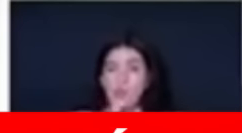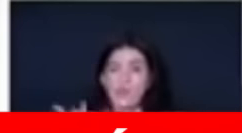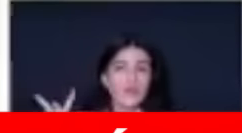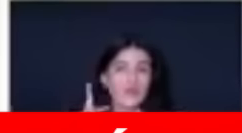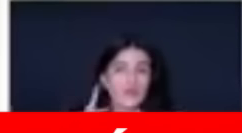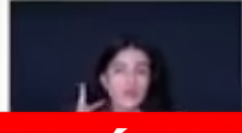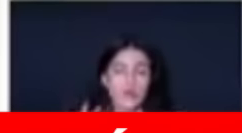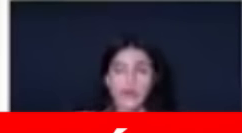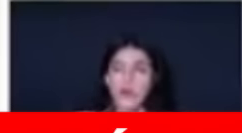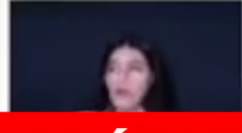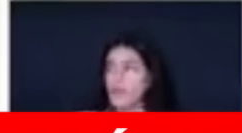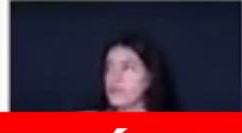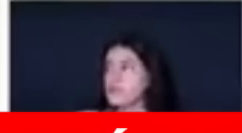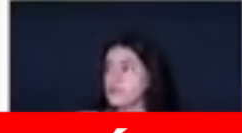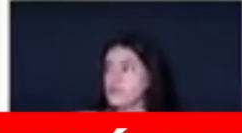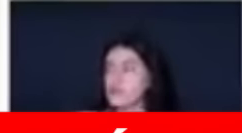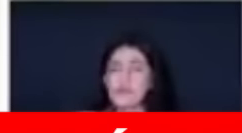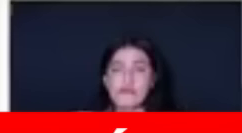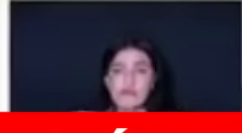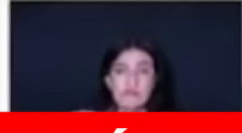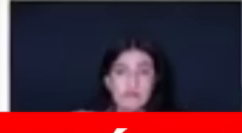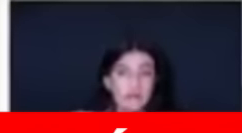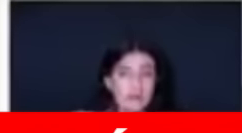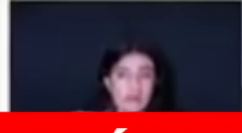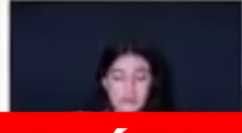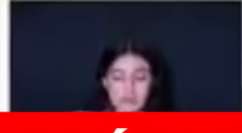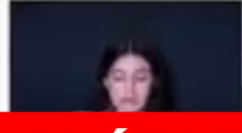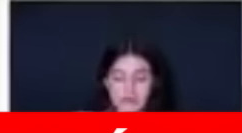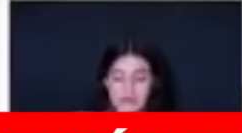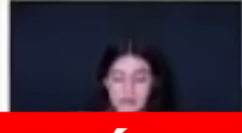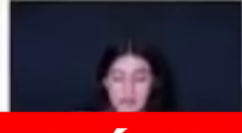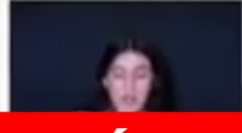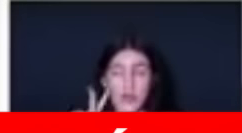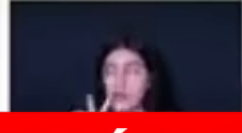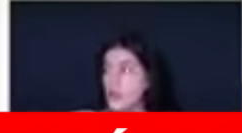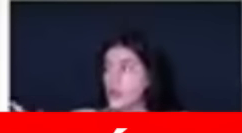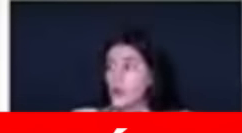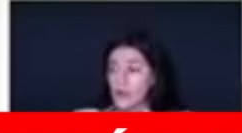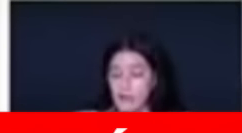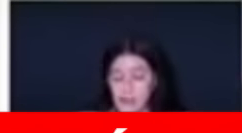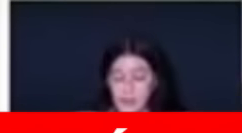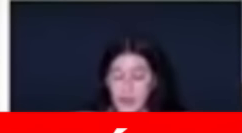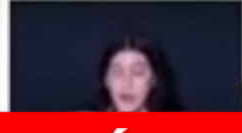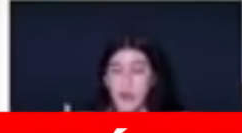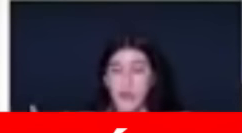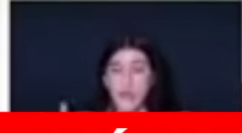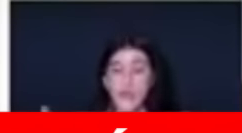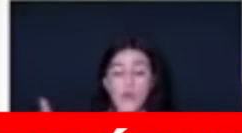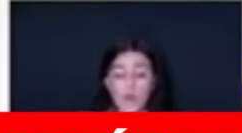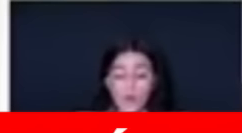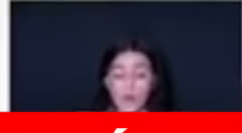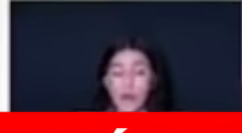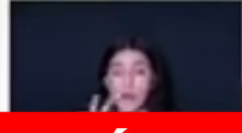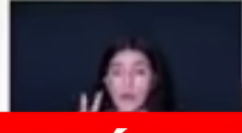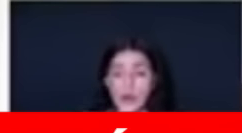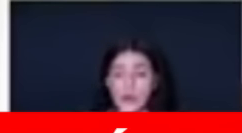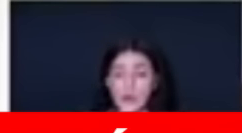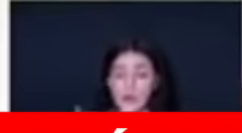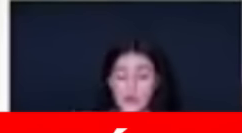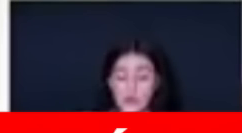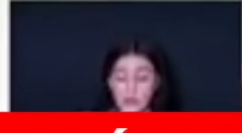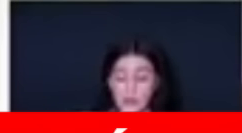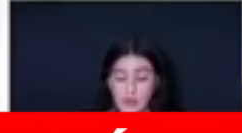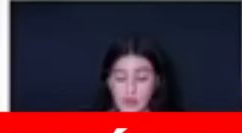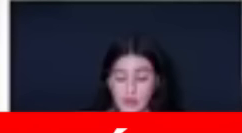como empleado. El resultado lo vimos todo cuando las 2 facciones del